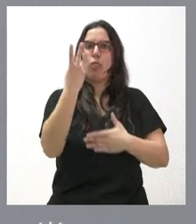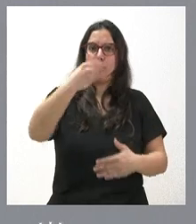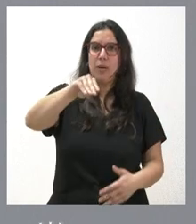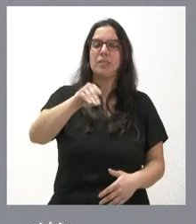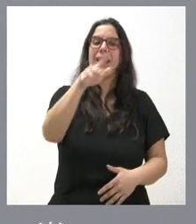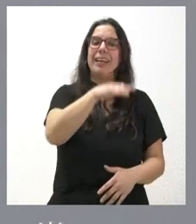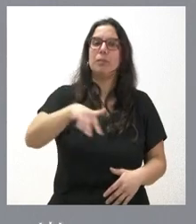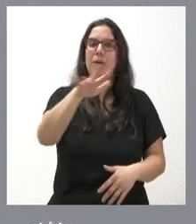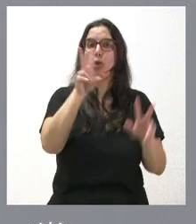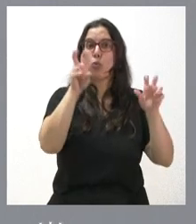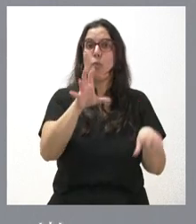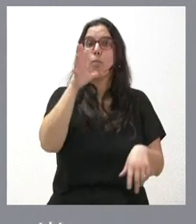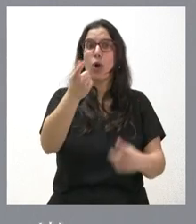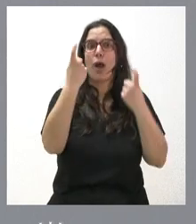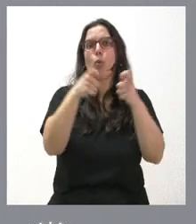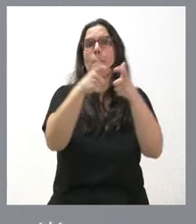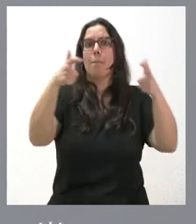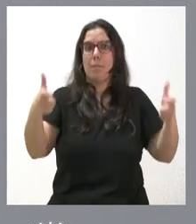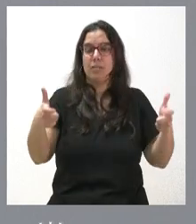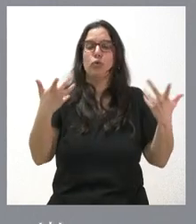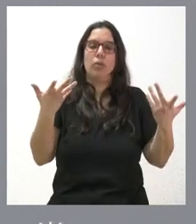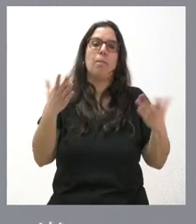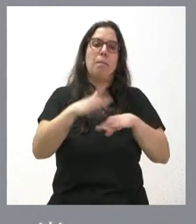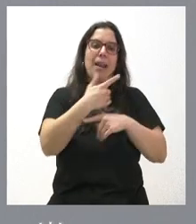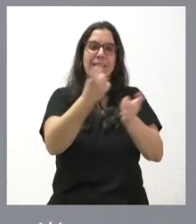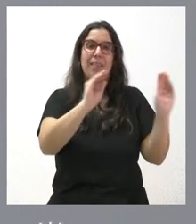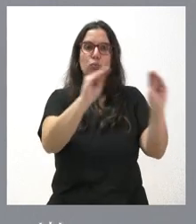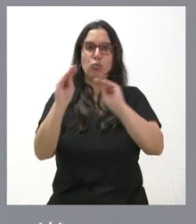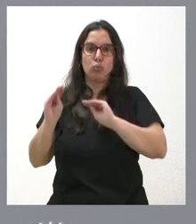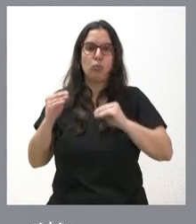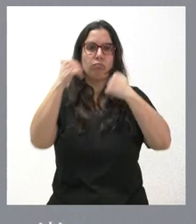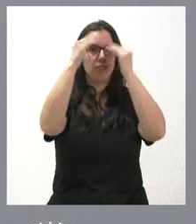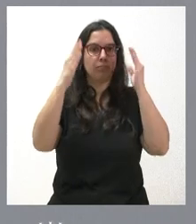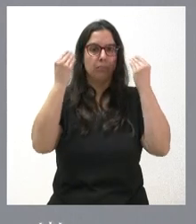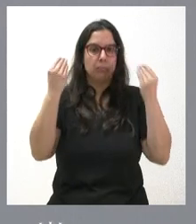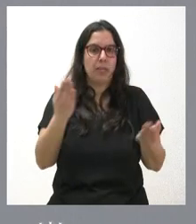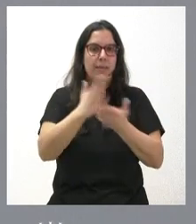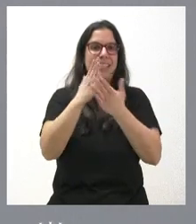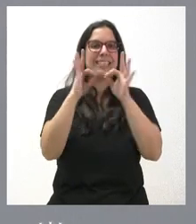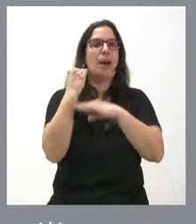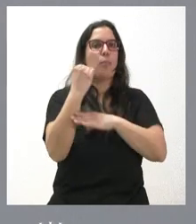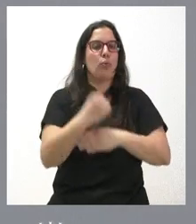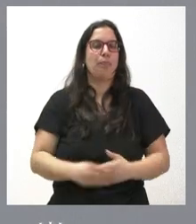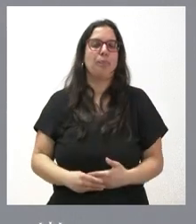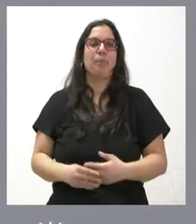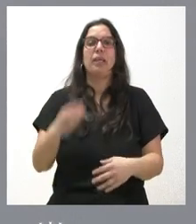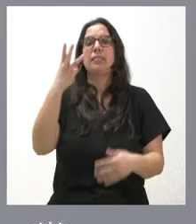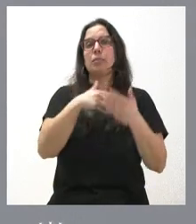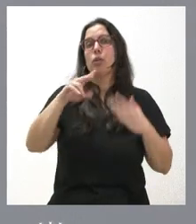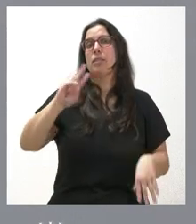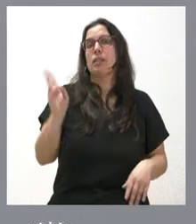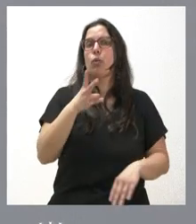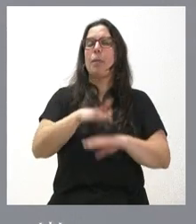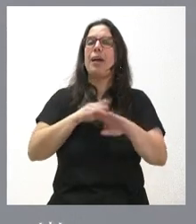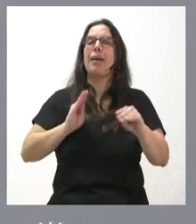dado el aumento del alumnado para abordar las necesidades de espacios para las clases de apoyo 3 millones de euros para